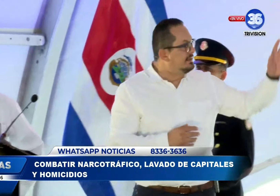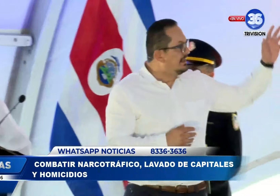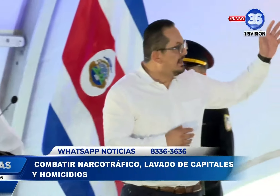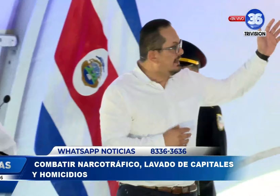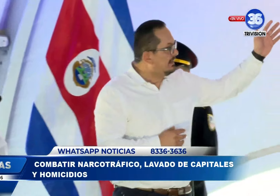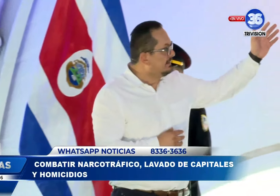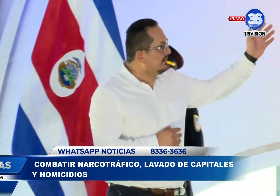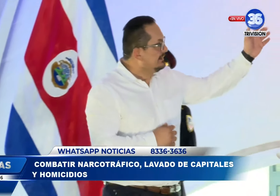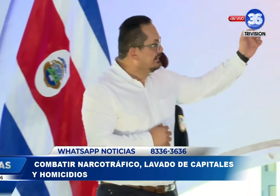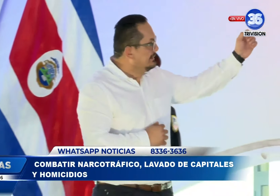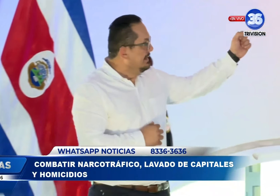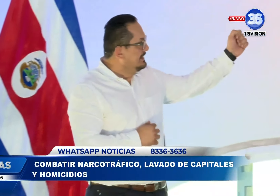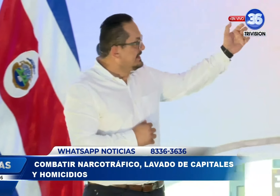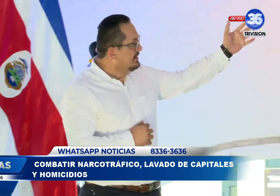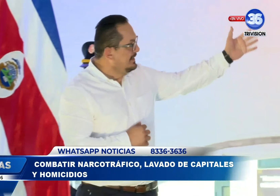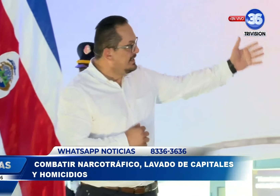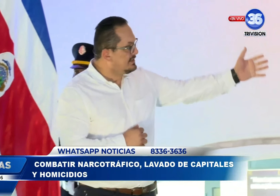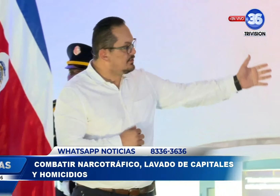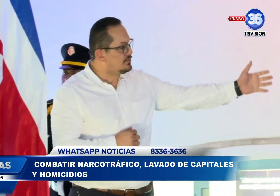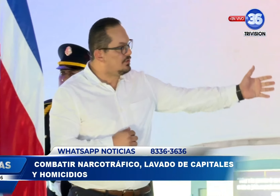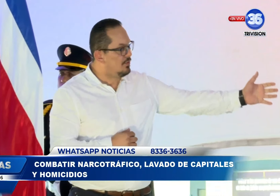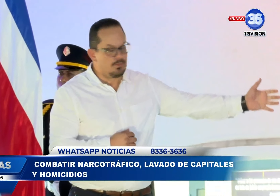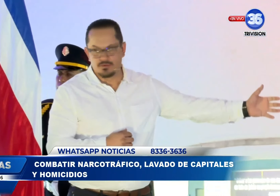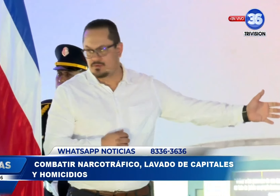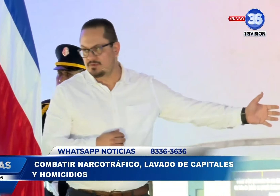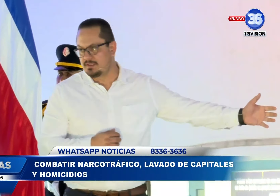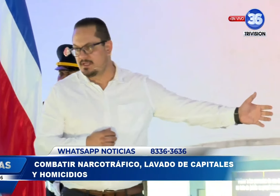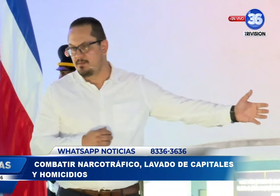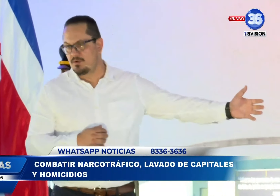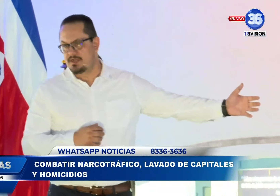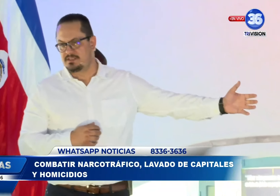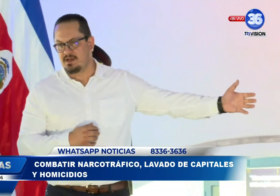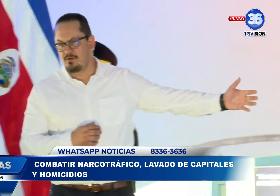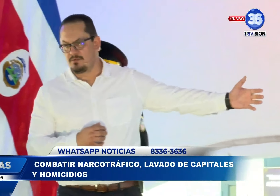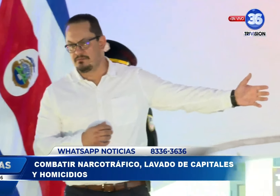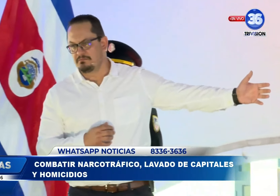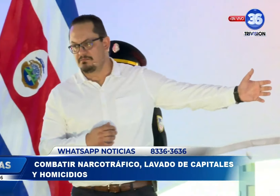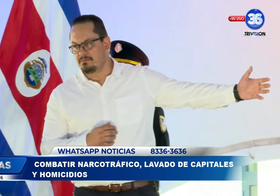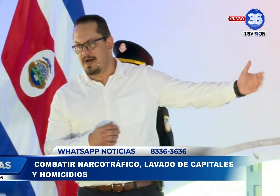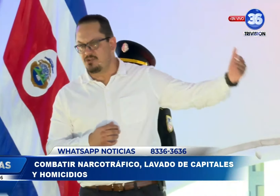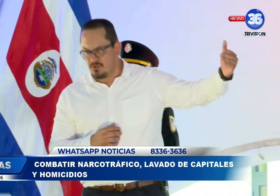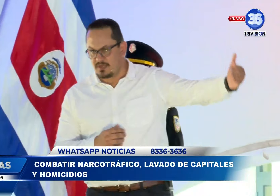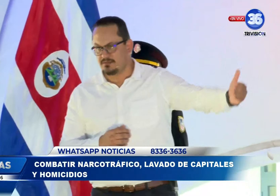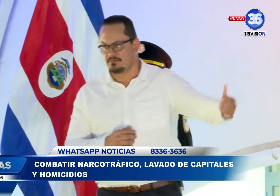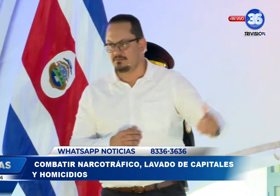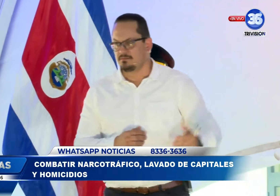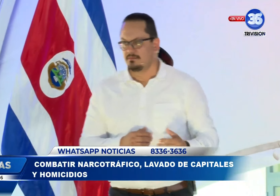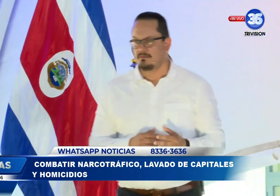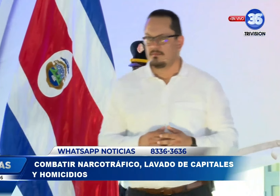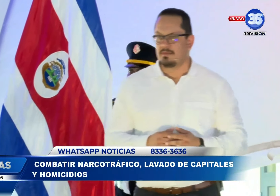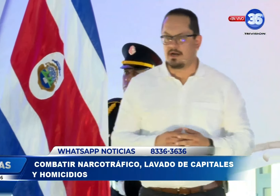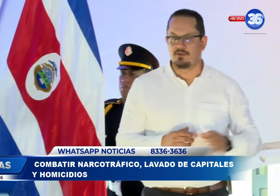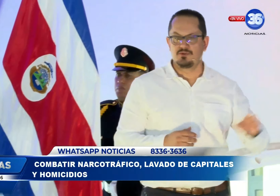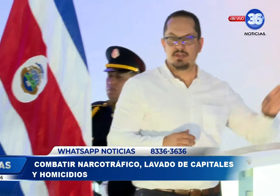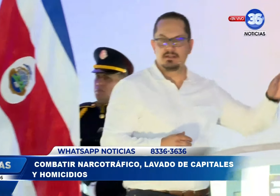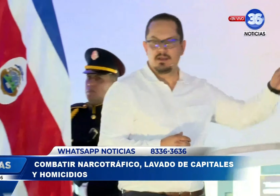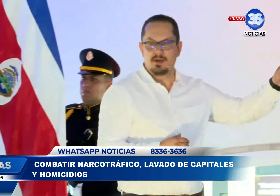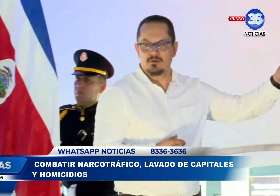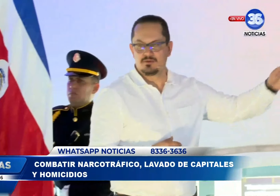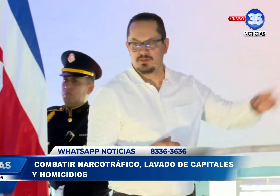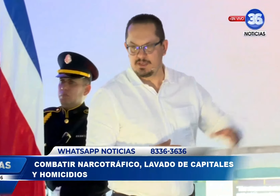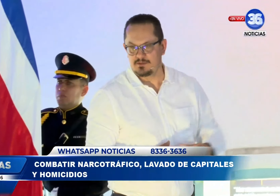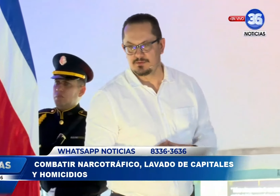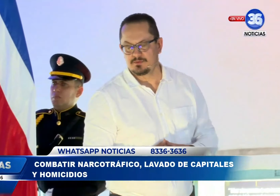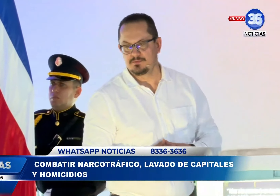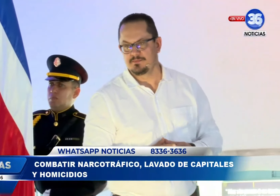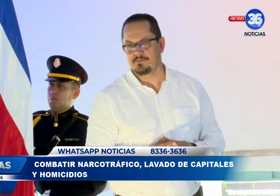sí, el desarme de estos grupos de crimen organizado ayuda a reducir el tema de